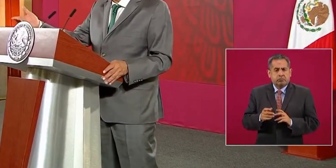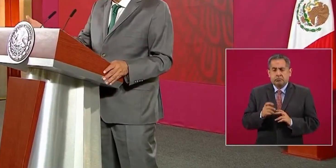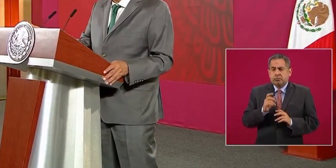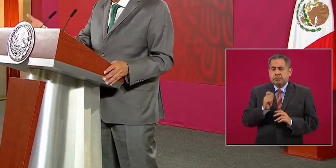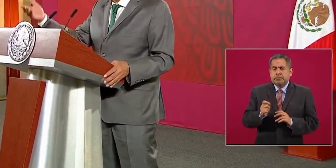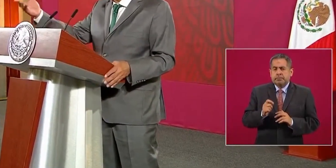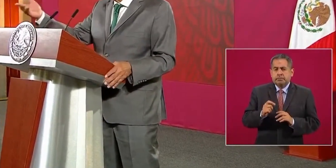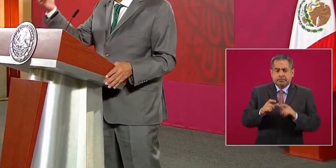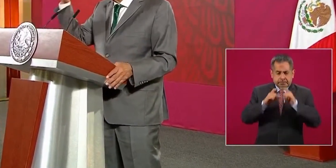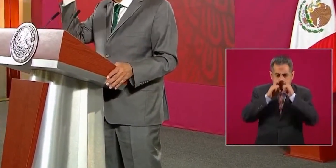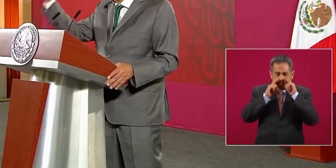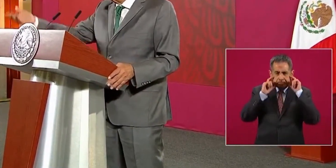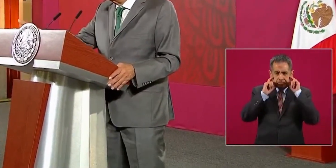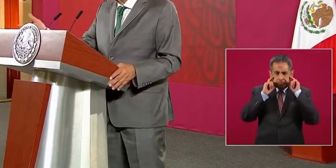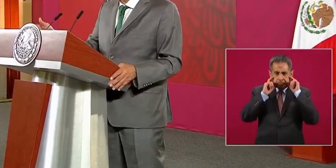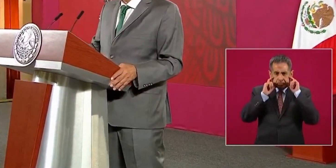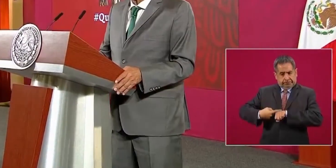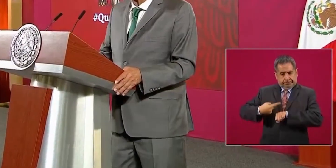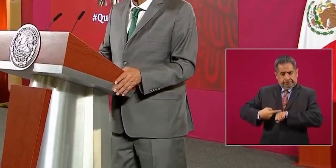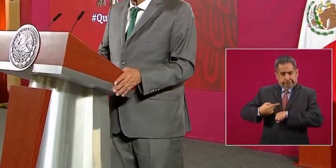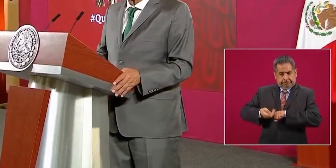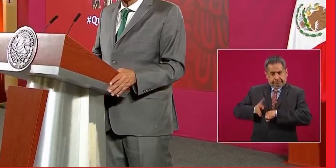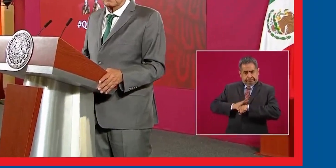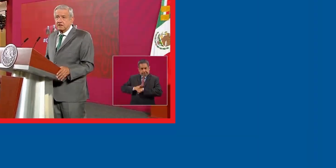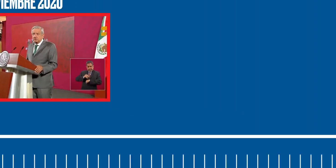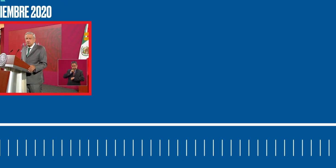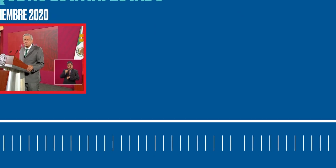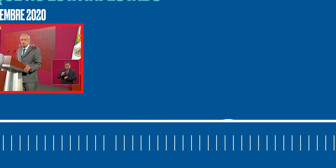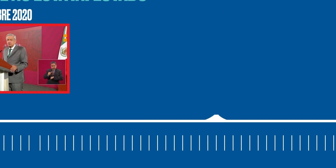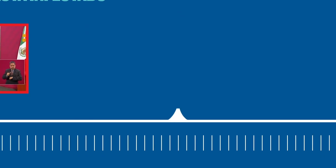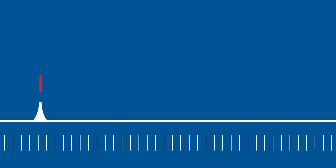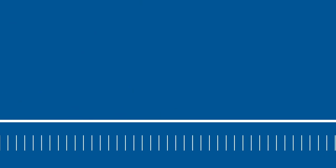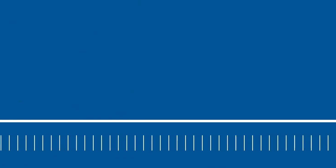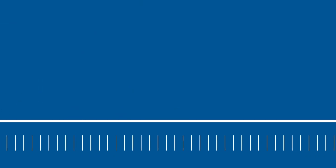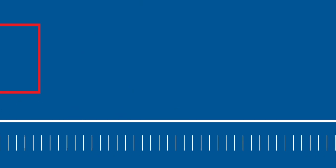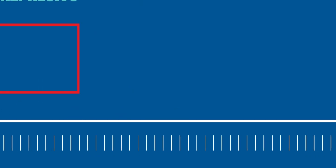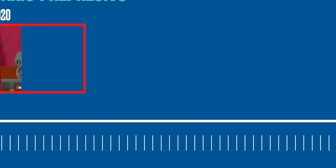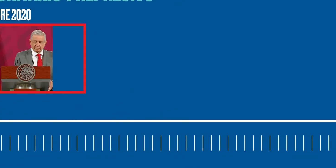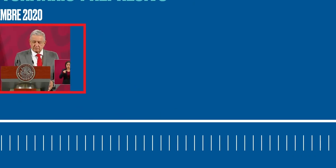es necesario si no estoy infectado.